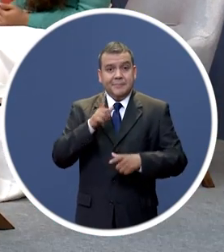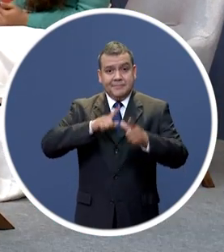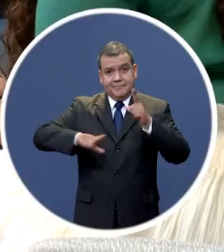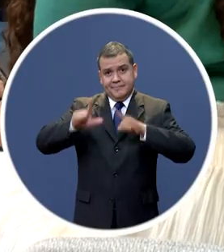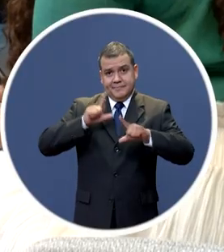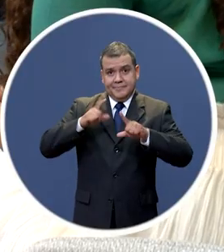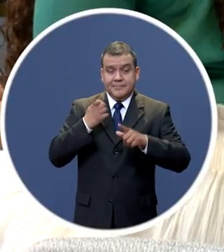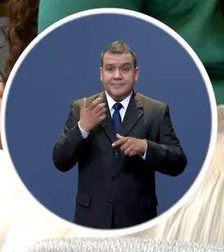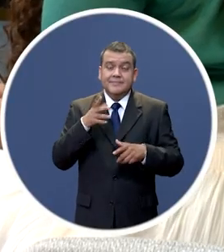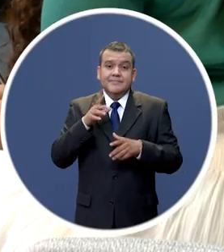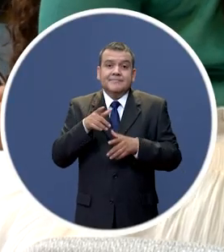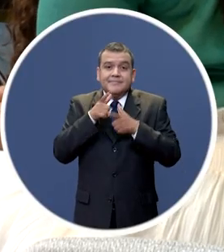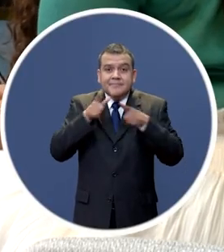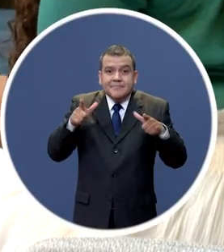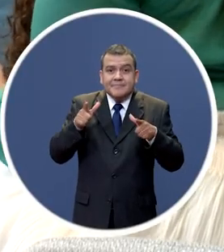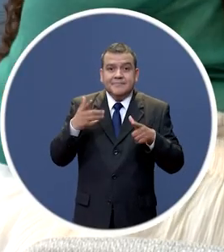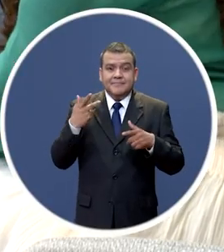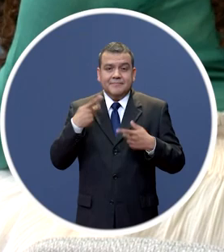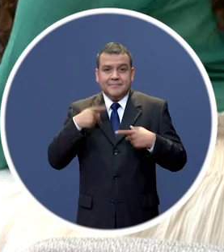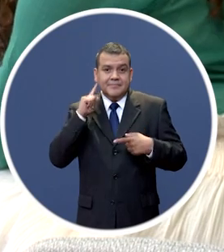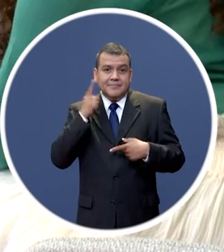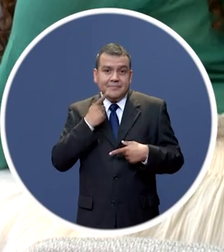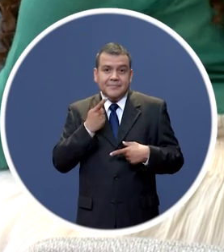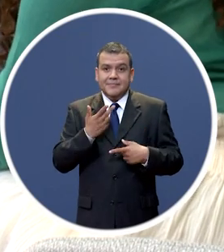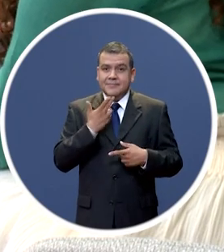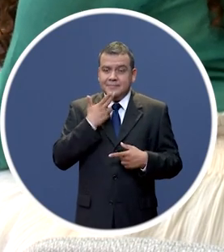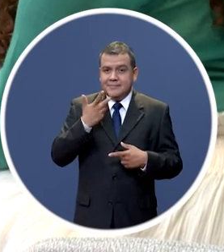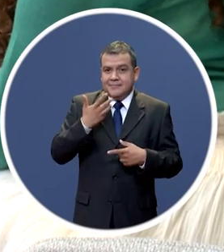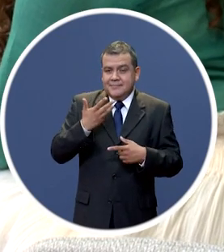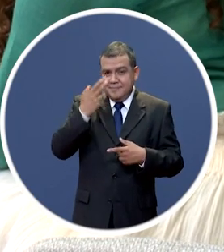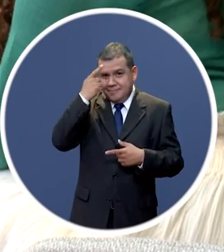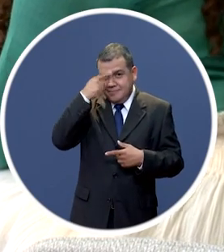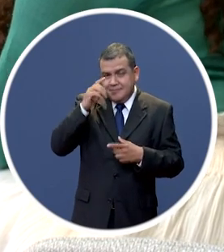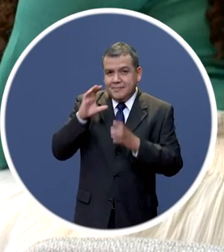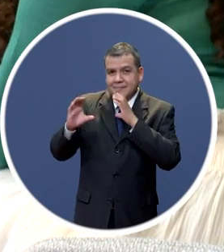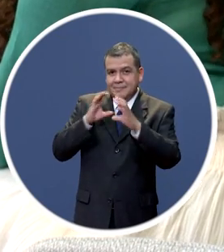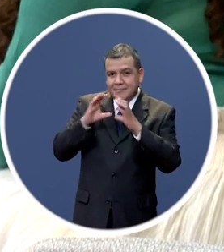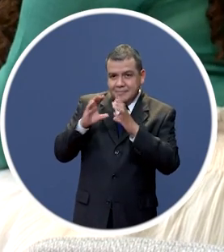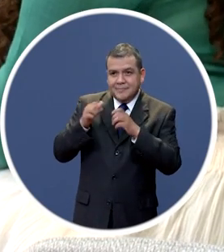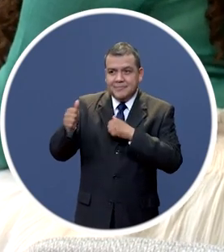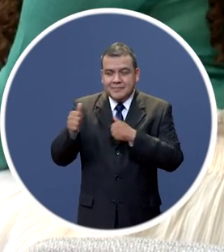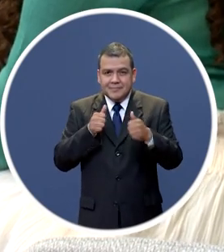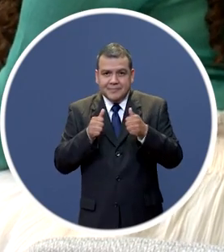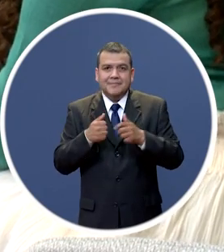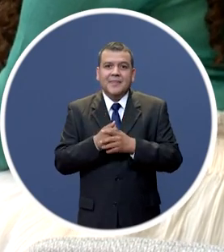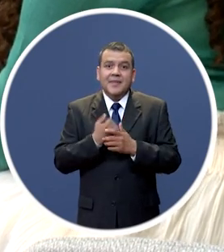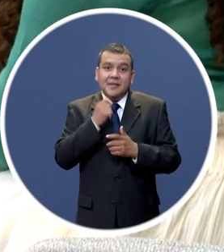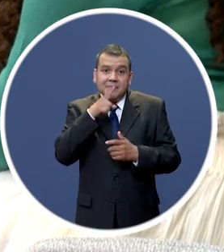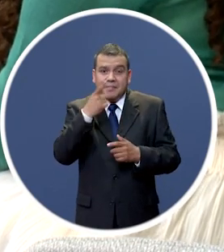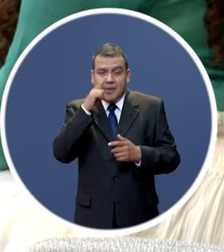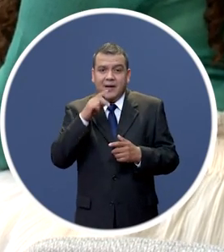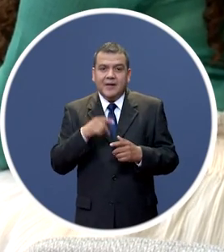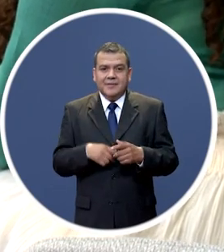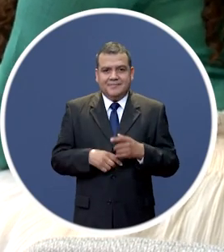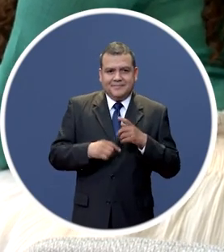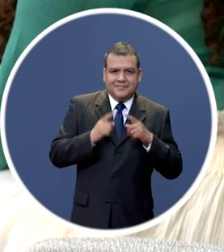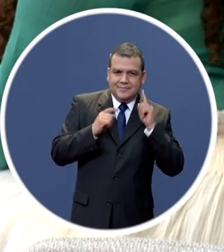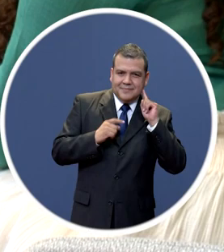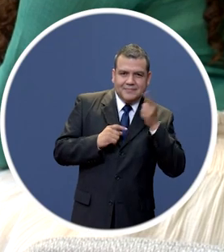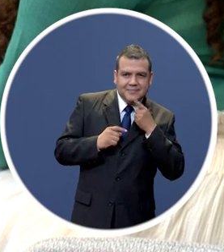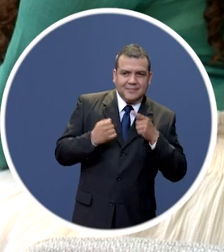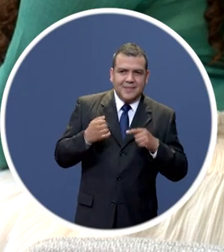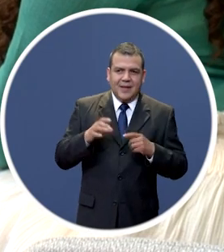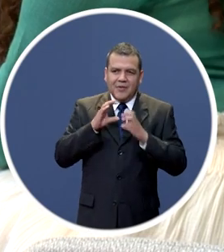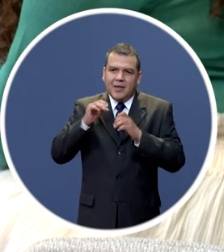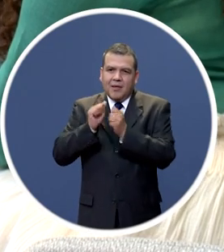Es la lengua que usa la comunidad sorda para comunicarse entre sí, también a través de intérpretes